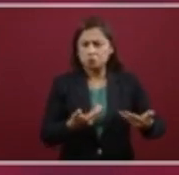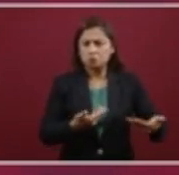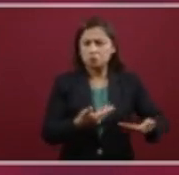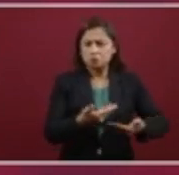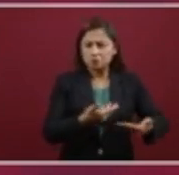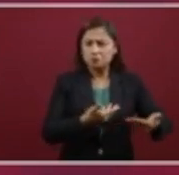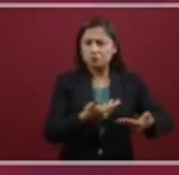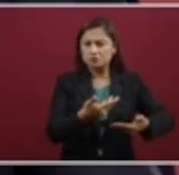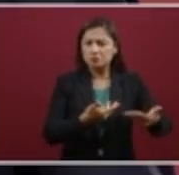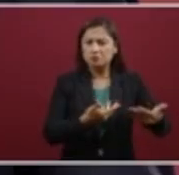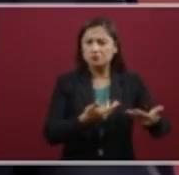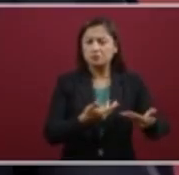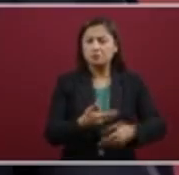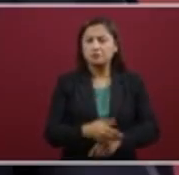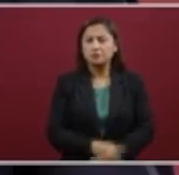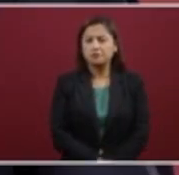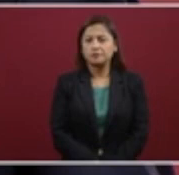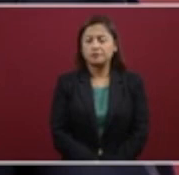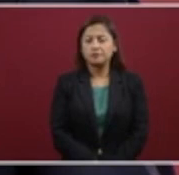comercial